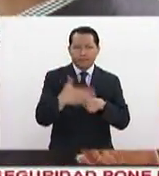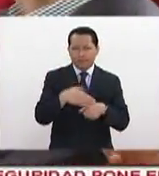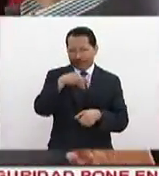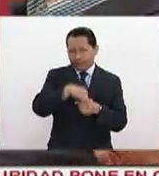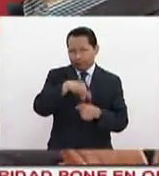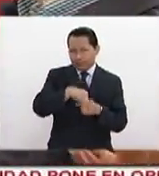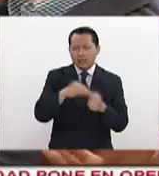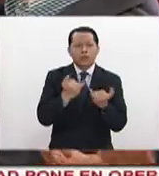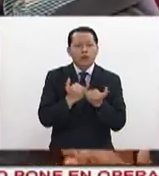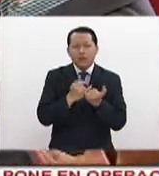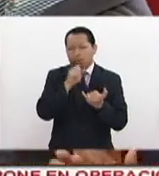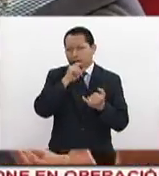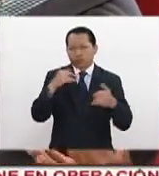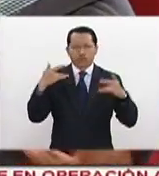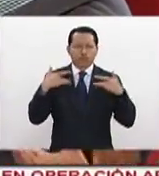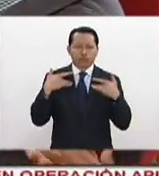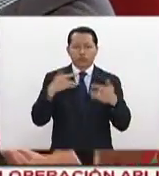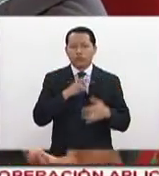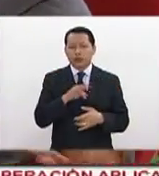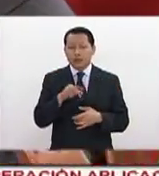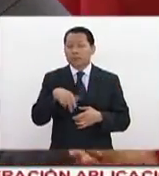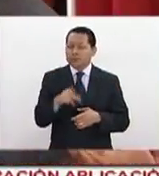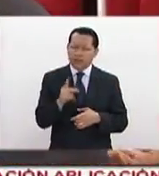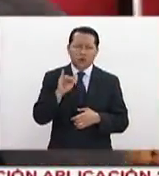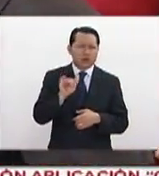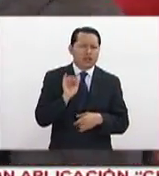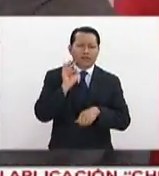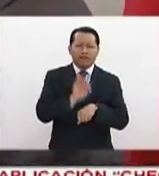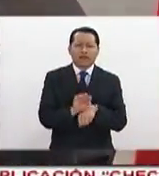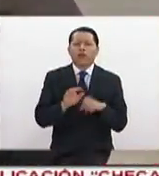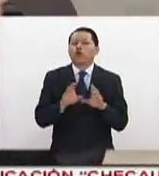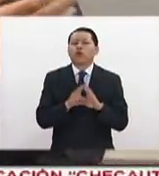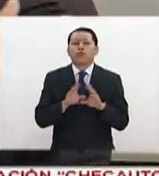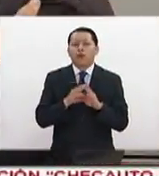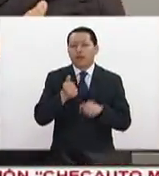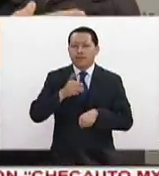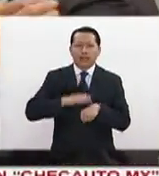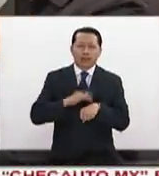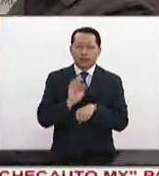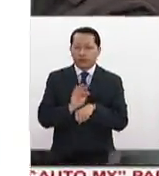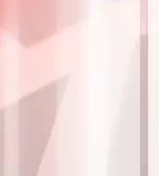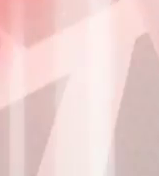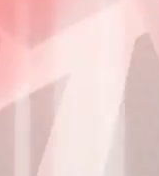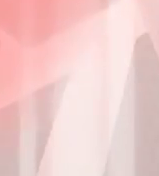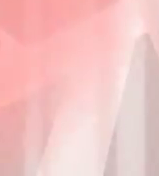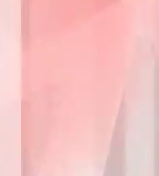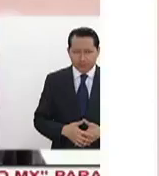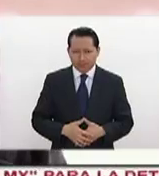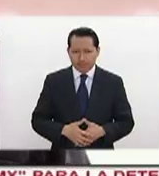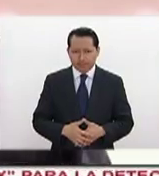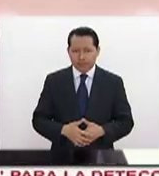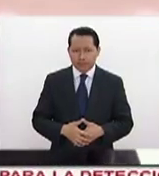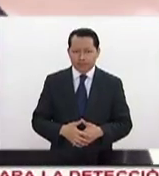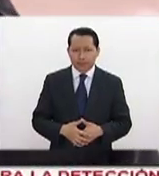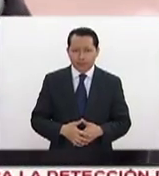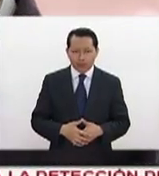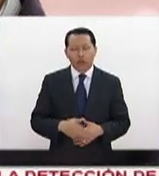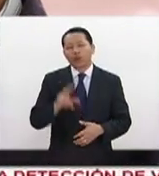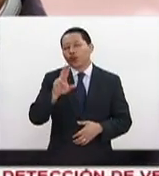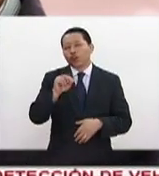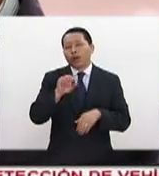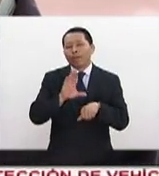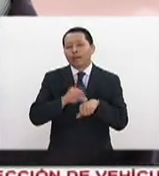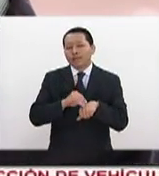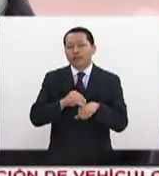y su posición imparcial, aunque afirmó que sí defenderá los logros de su administración. No